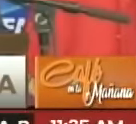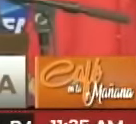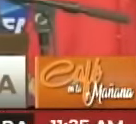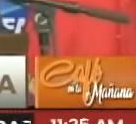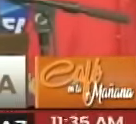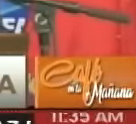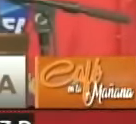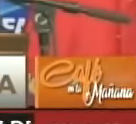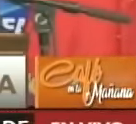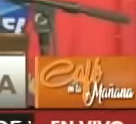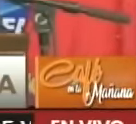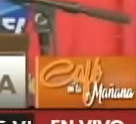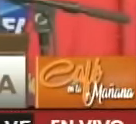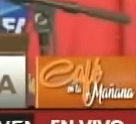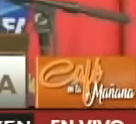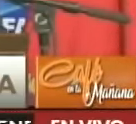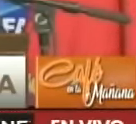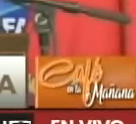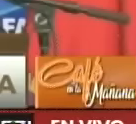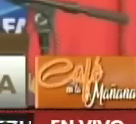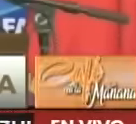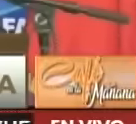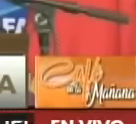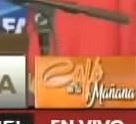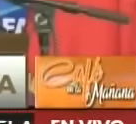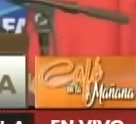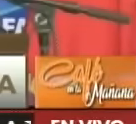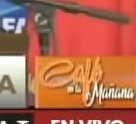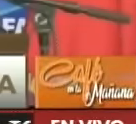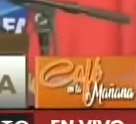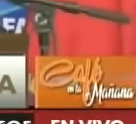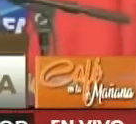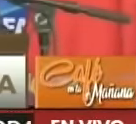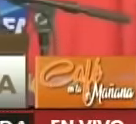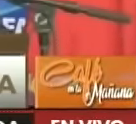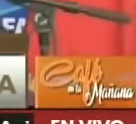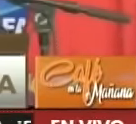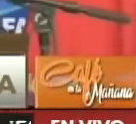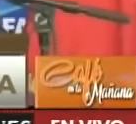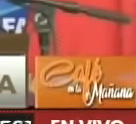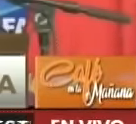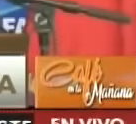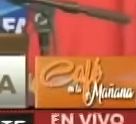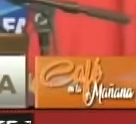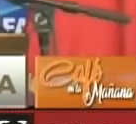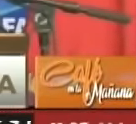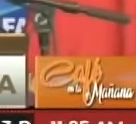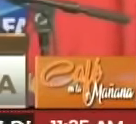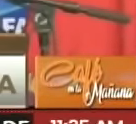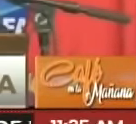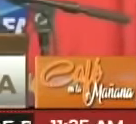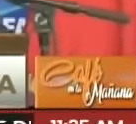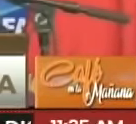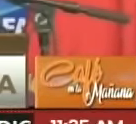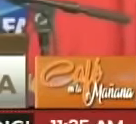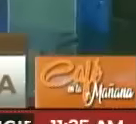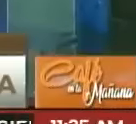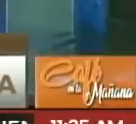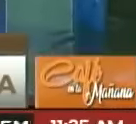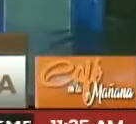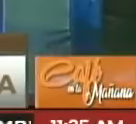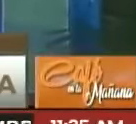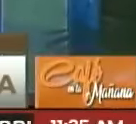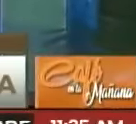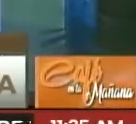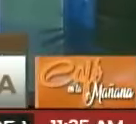que le pertenecen a nuestro país y que hoy pretenden ser holladas, ultrajadas por una potencia extranjera como es los